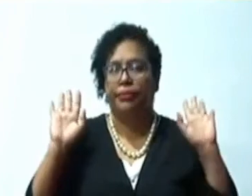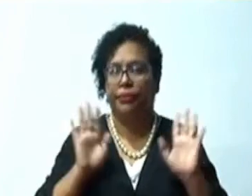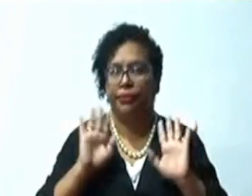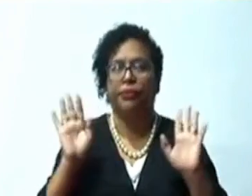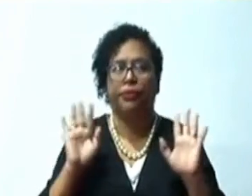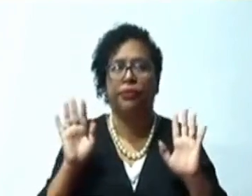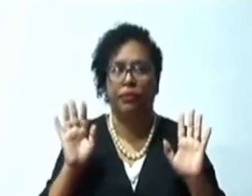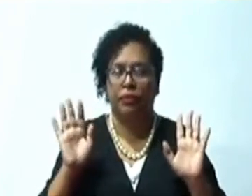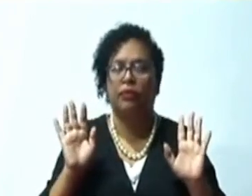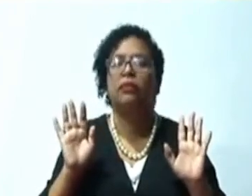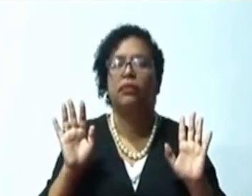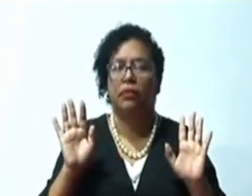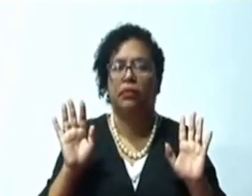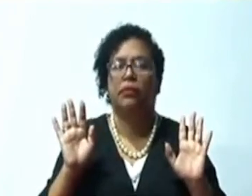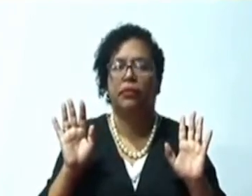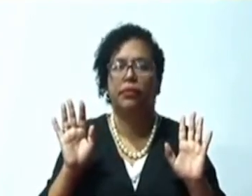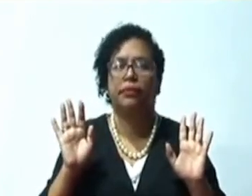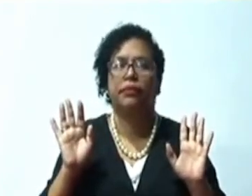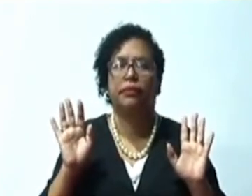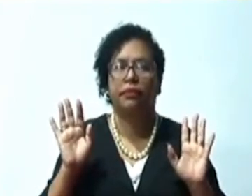exacto, y también yo